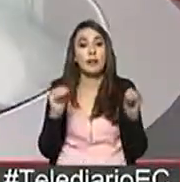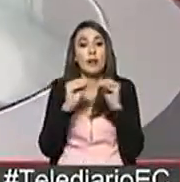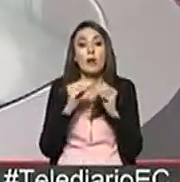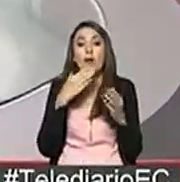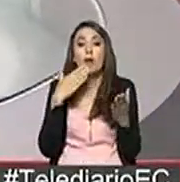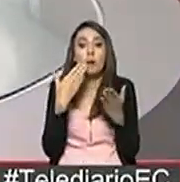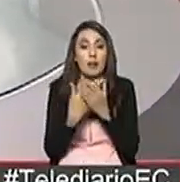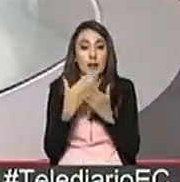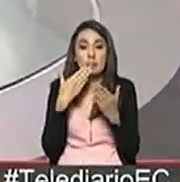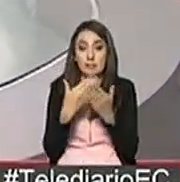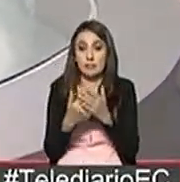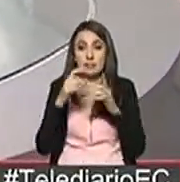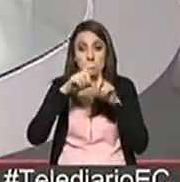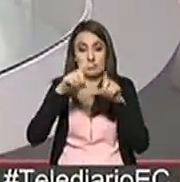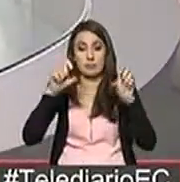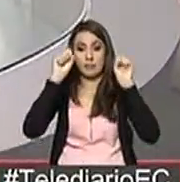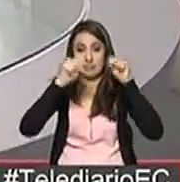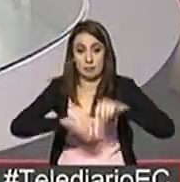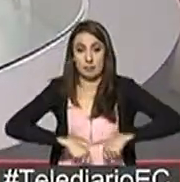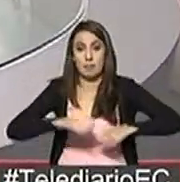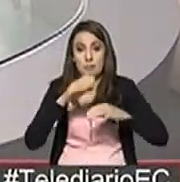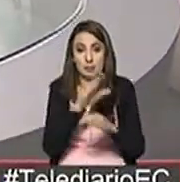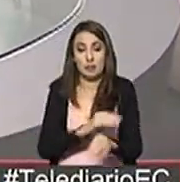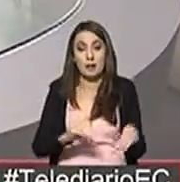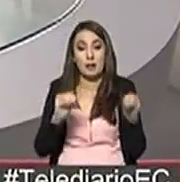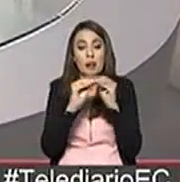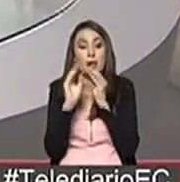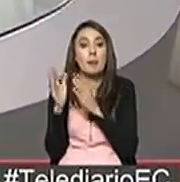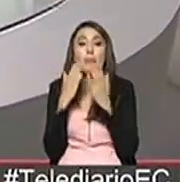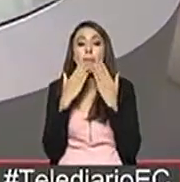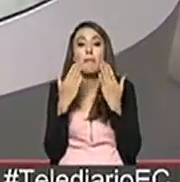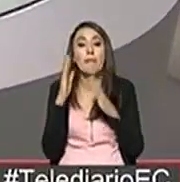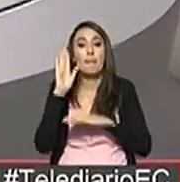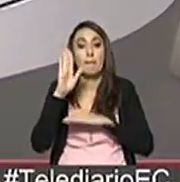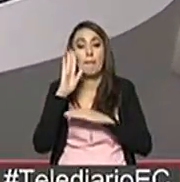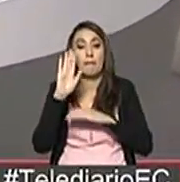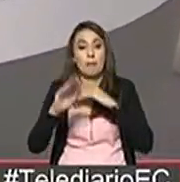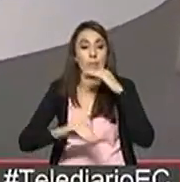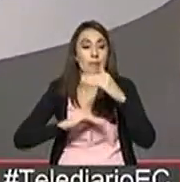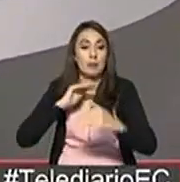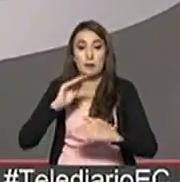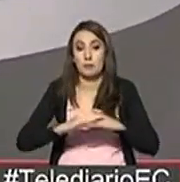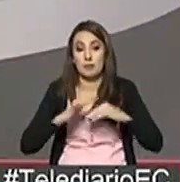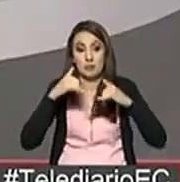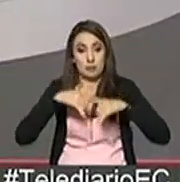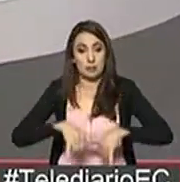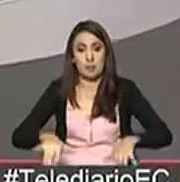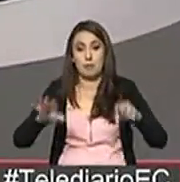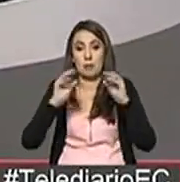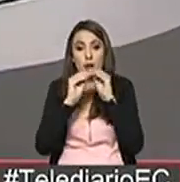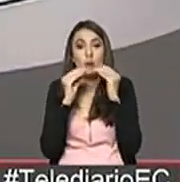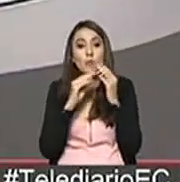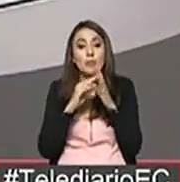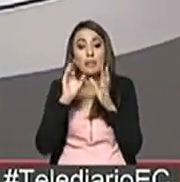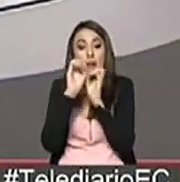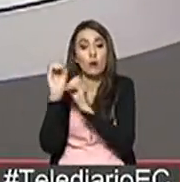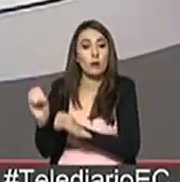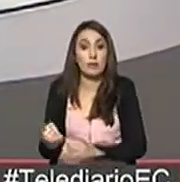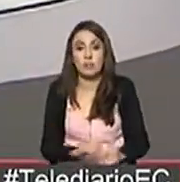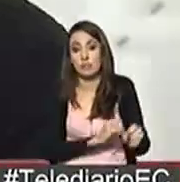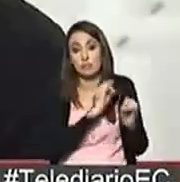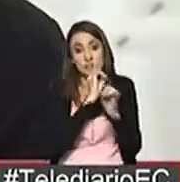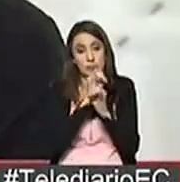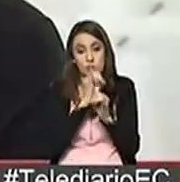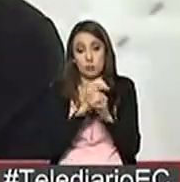esta mesa de trabajo, el MIPRO se comprometió a organizarnos de acuerdo con las instituciones que